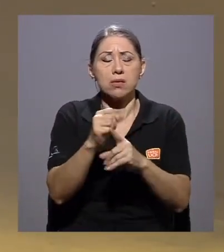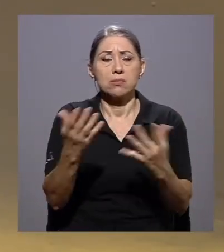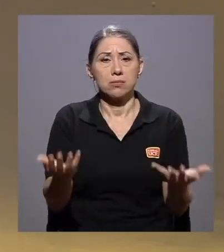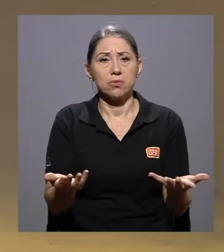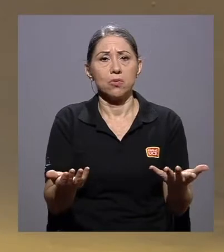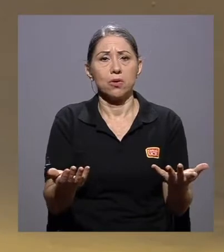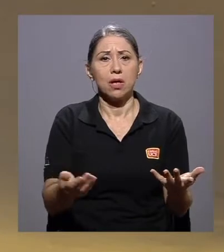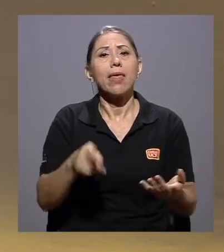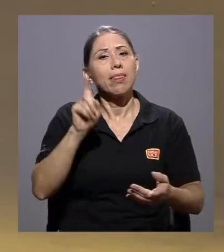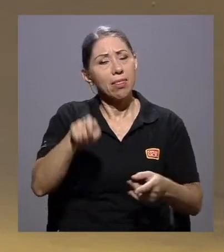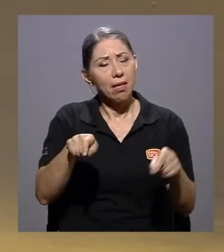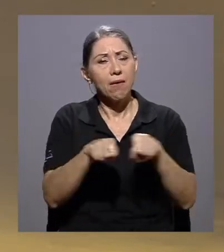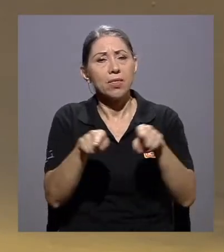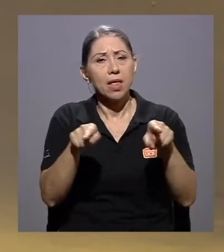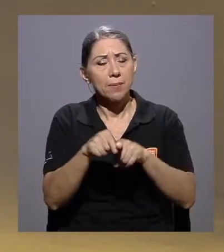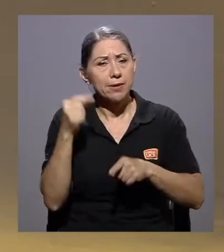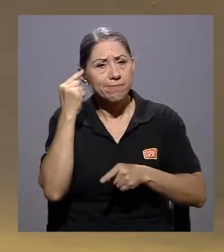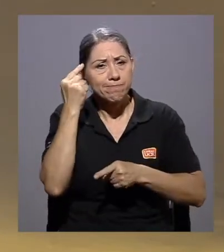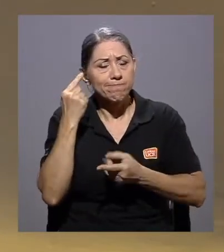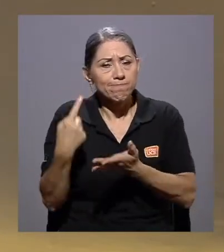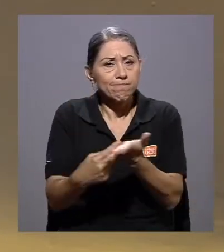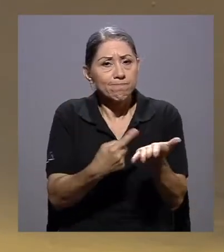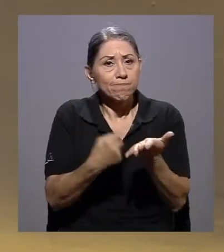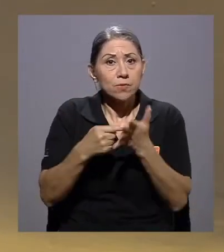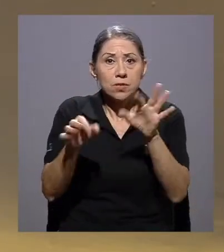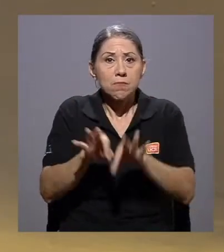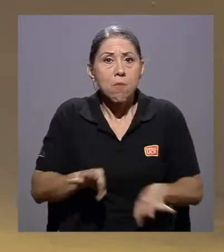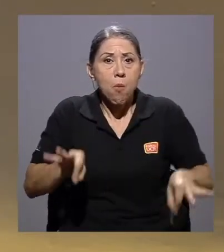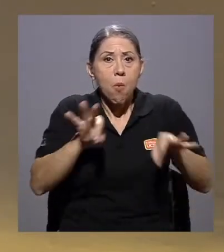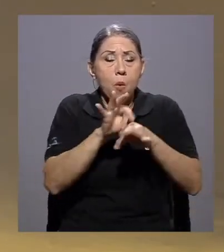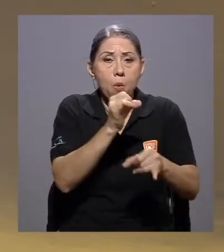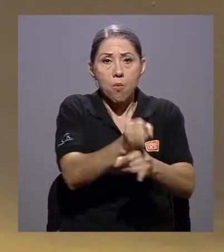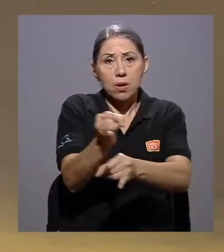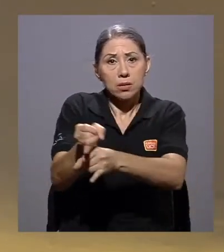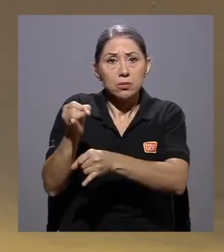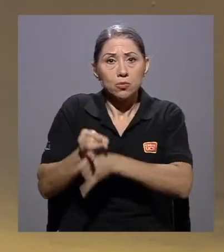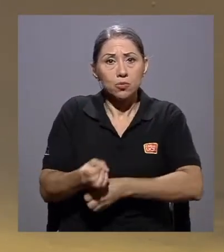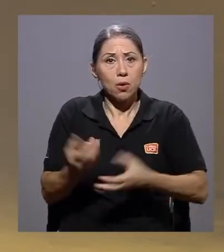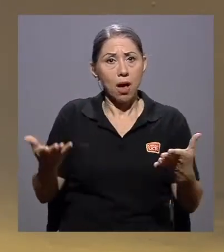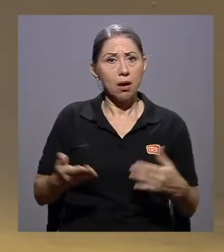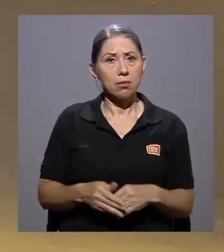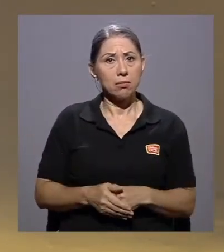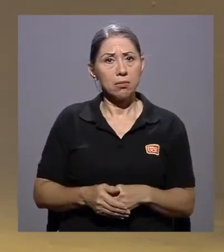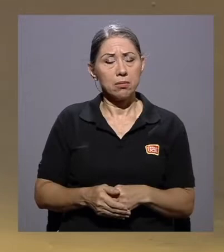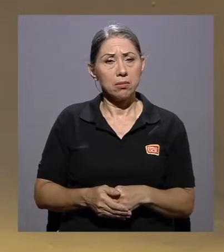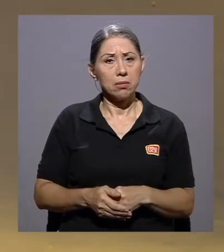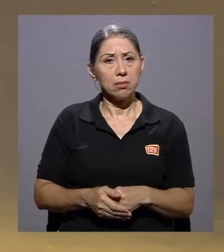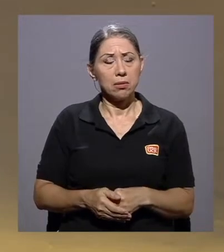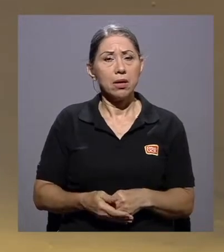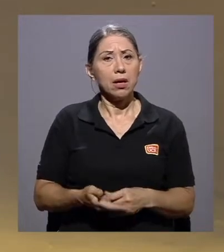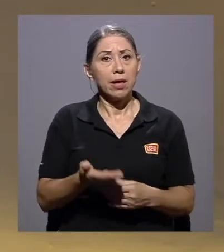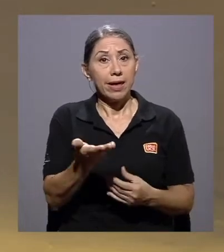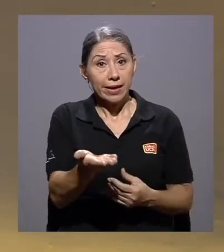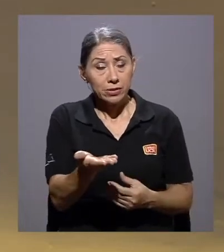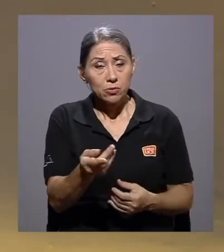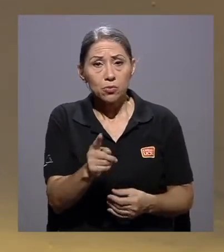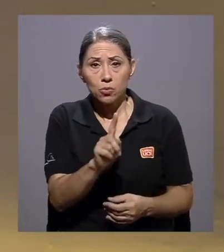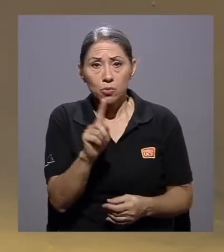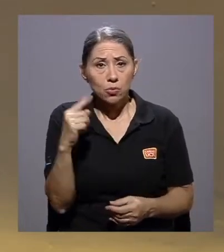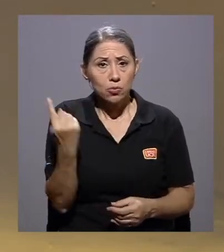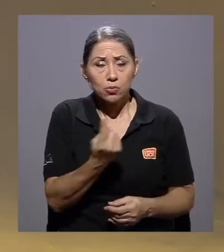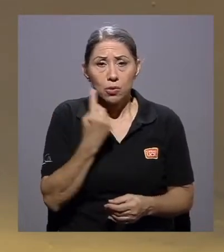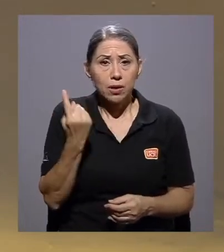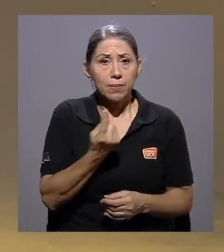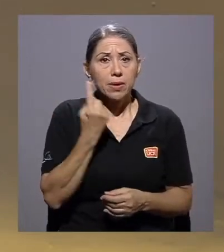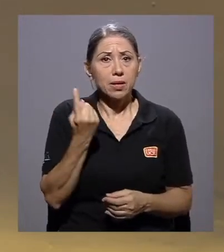debería enfrentarse a la reflexión también de la importancia de la institucionalidad de alguna forma, ¿verdad? Sostener esto. No